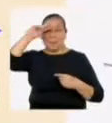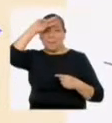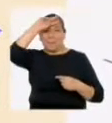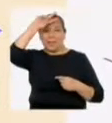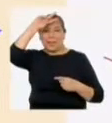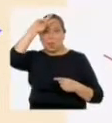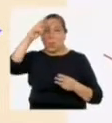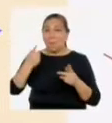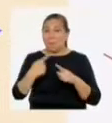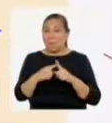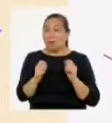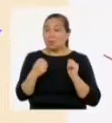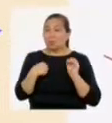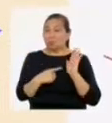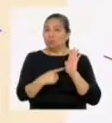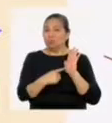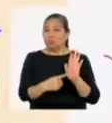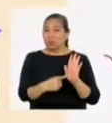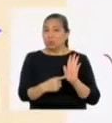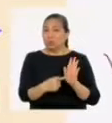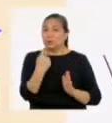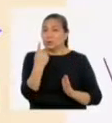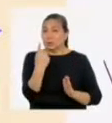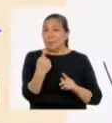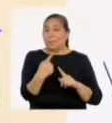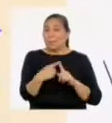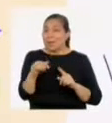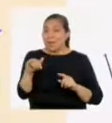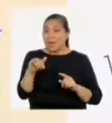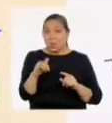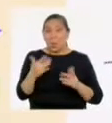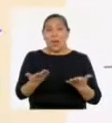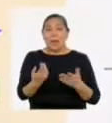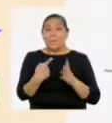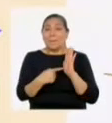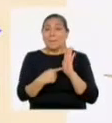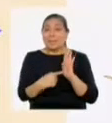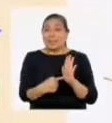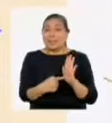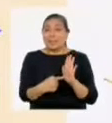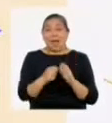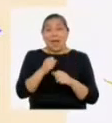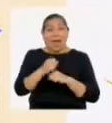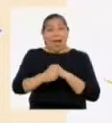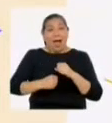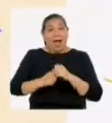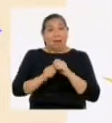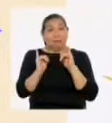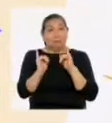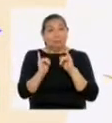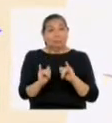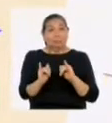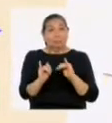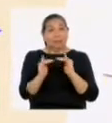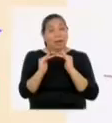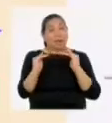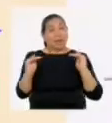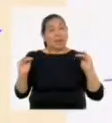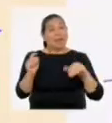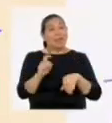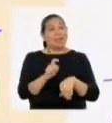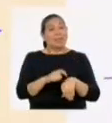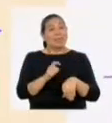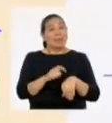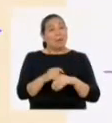Perú. Nosotros te hemos mostrado una de ellas. Igual ten presente que los años que se han colocado en la línea de